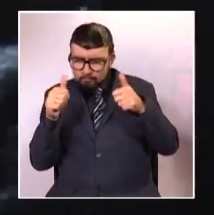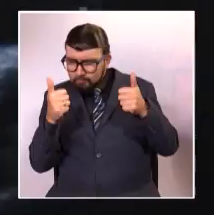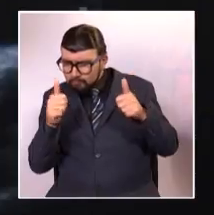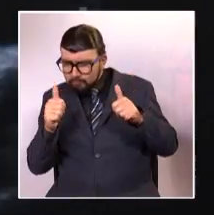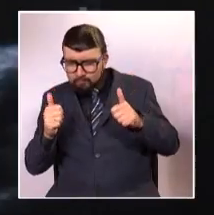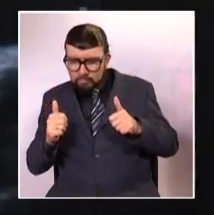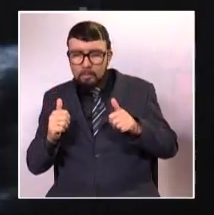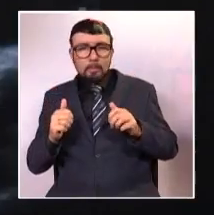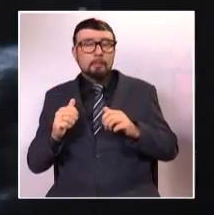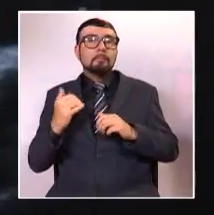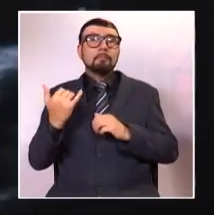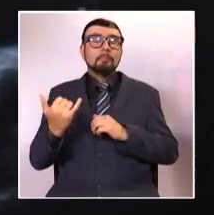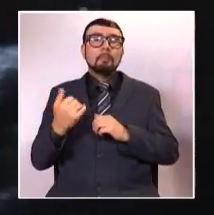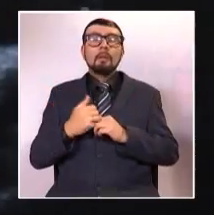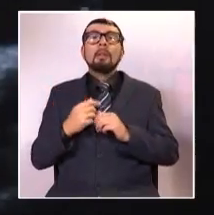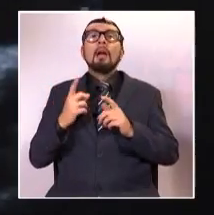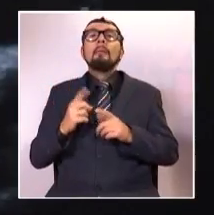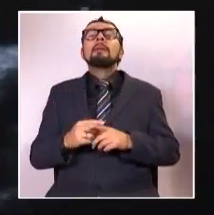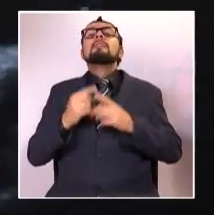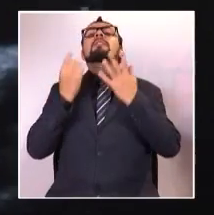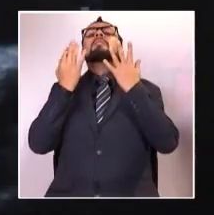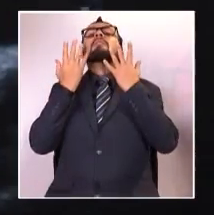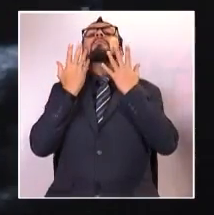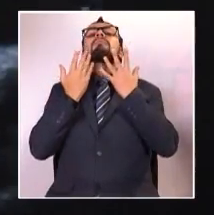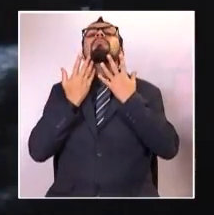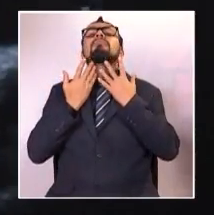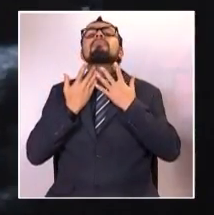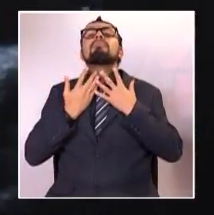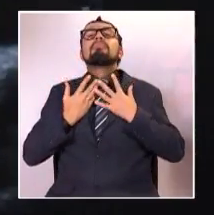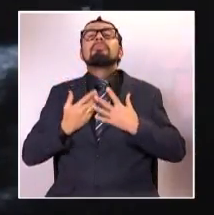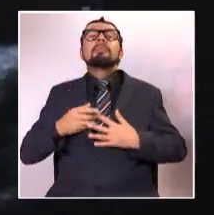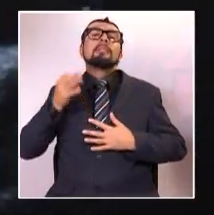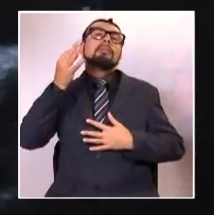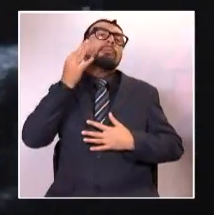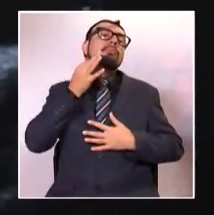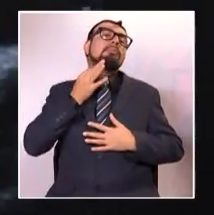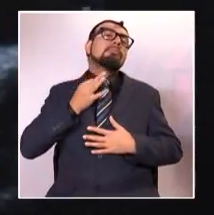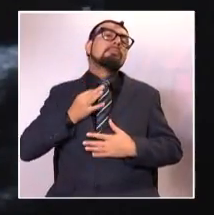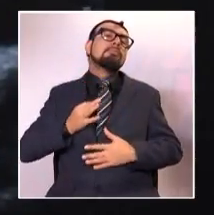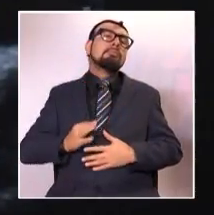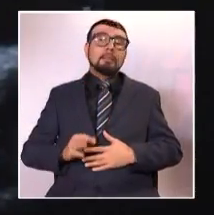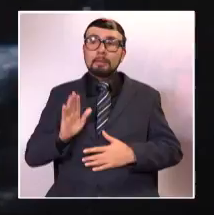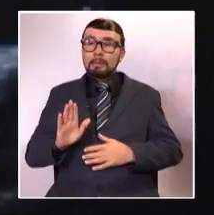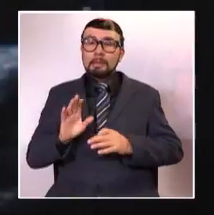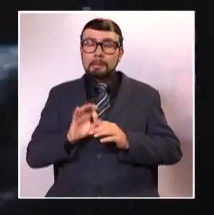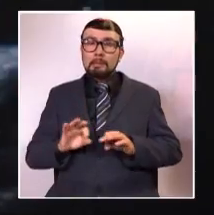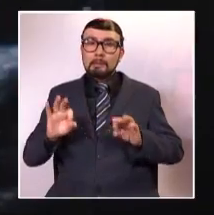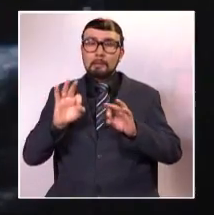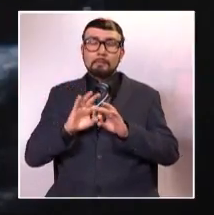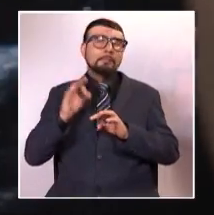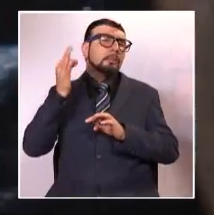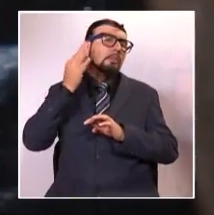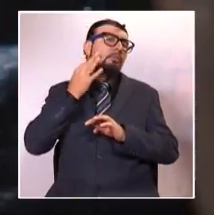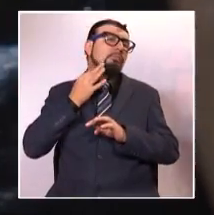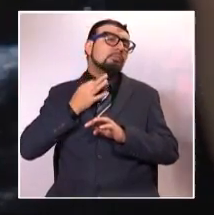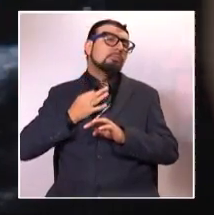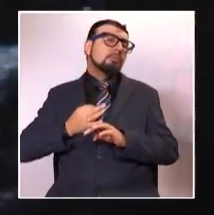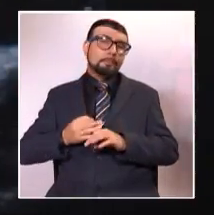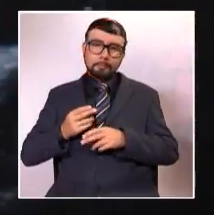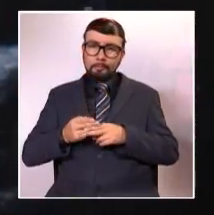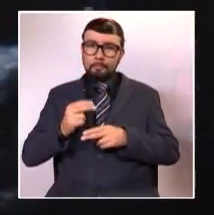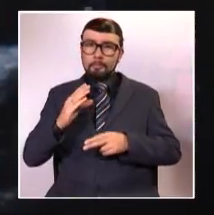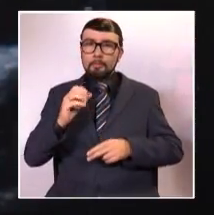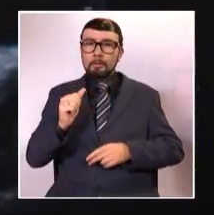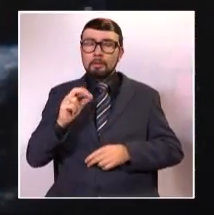un examen de los vasos del cuello. Tenemos dos vasos muy importantes, que es la arteria